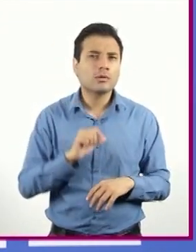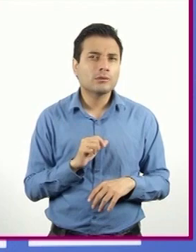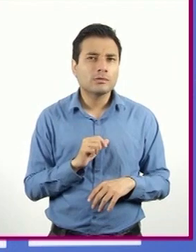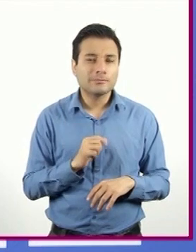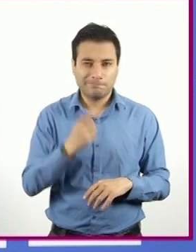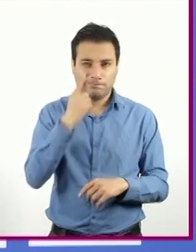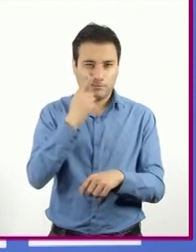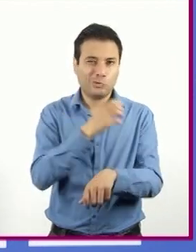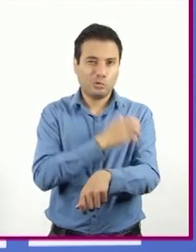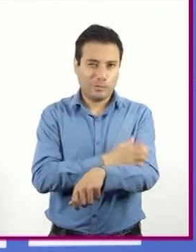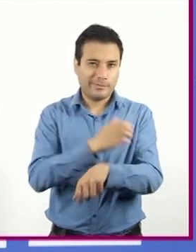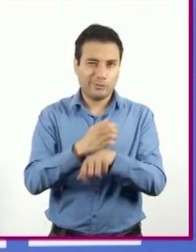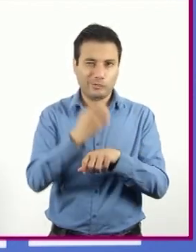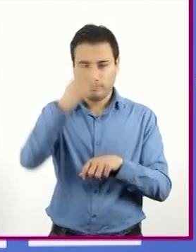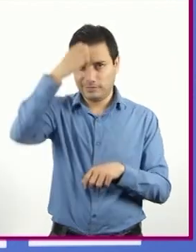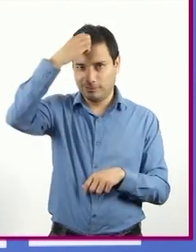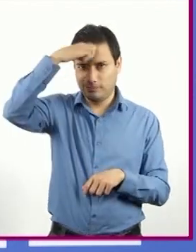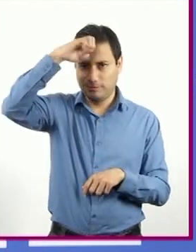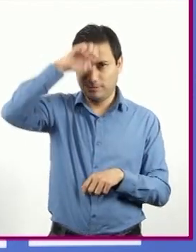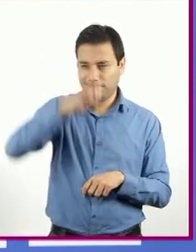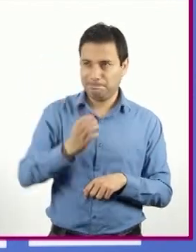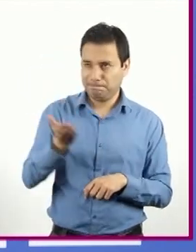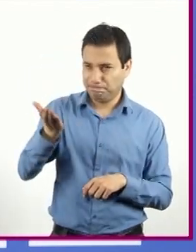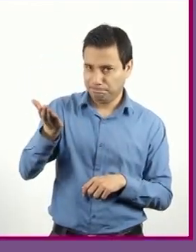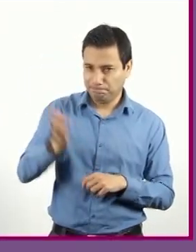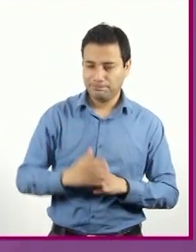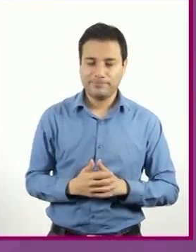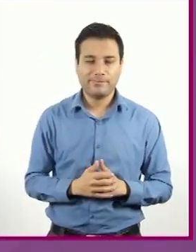sus compañeros en el siguiente video.